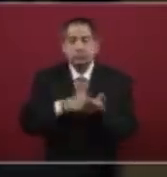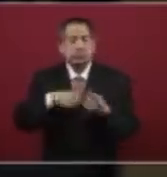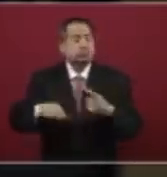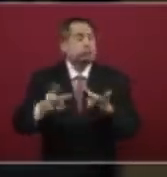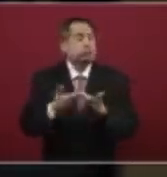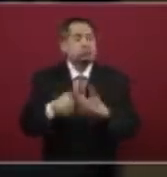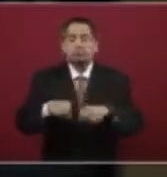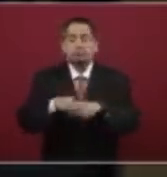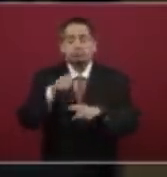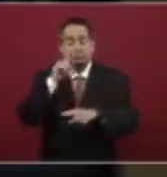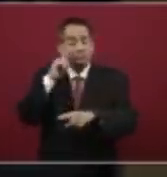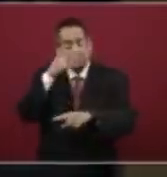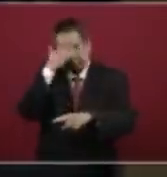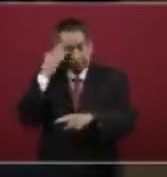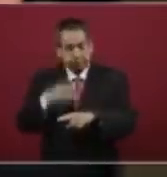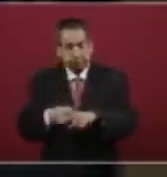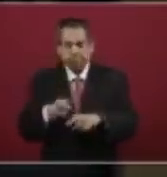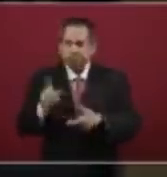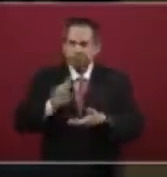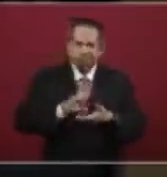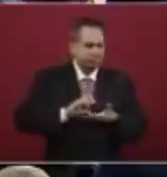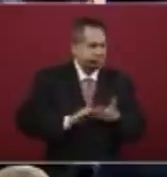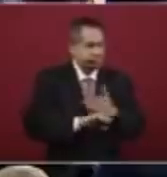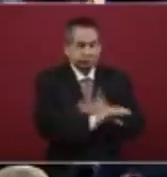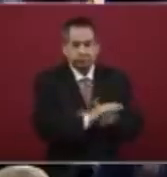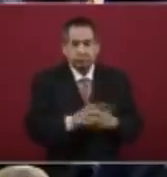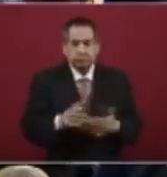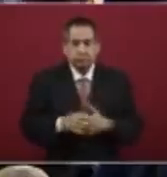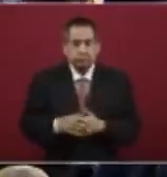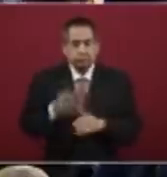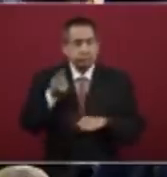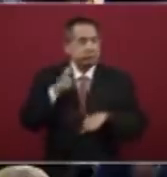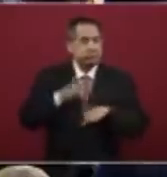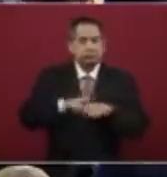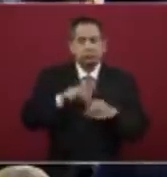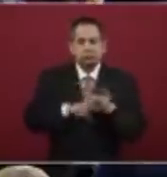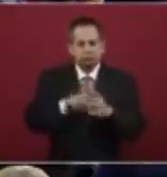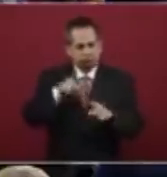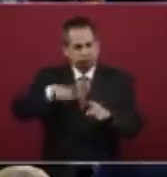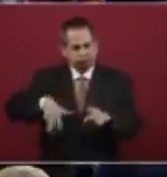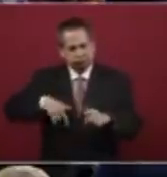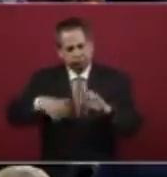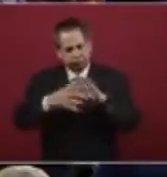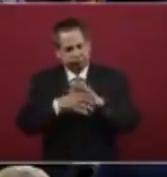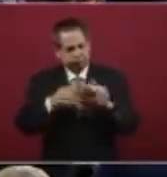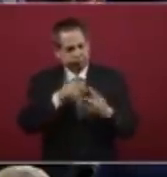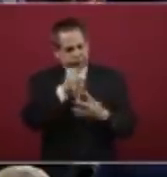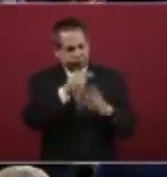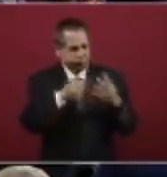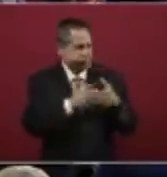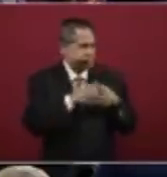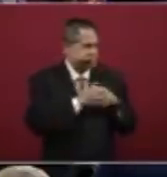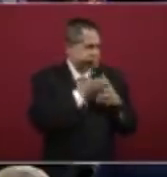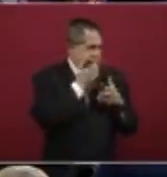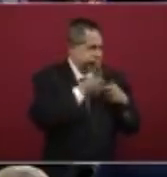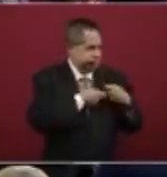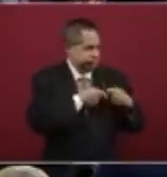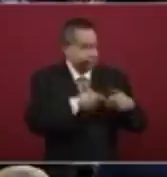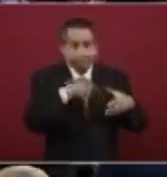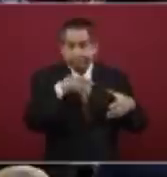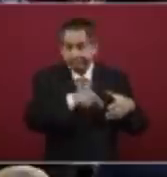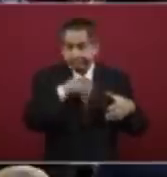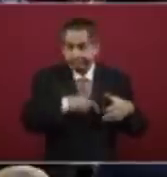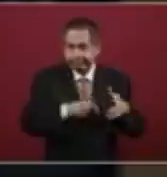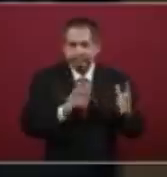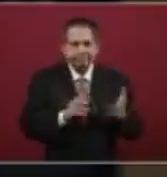cooperativistas. Una dirección con todas las características que usted ha definido del conservadurismo ha